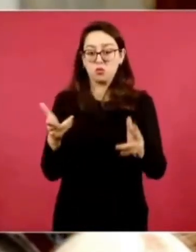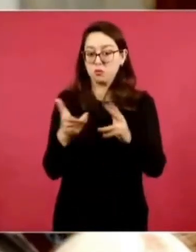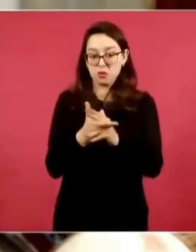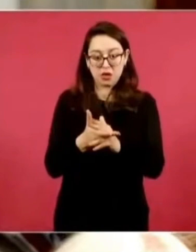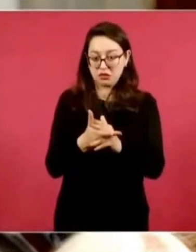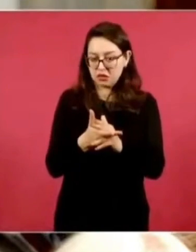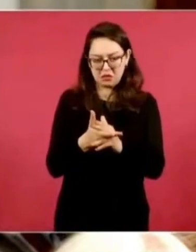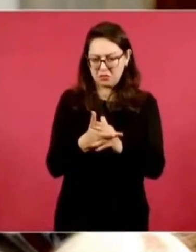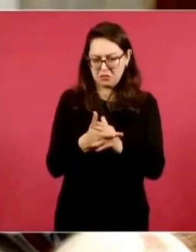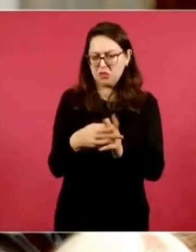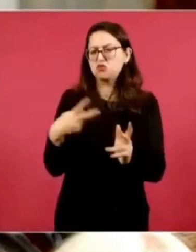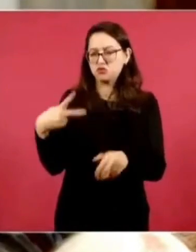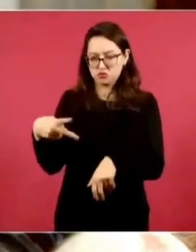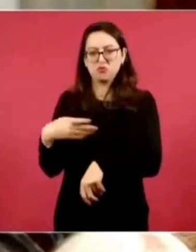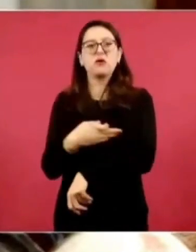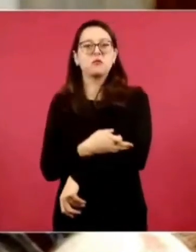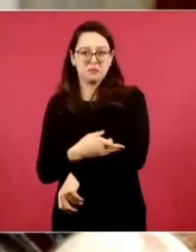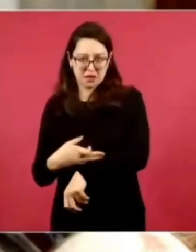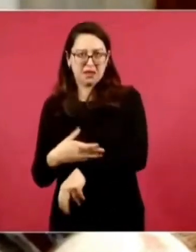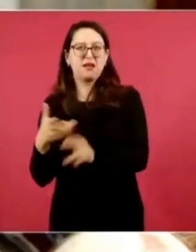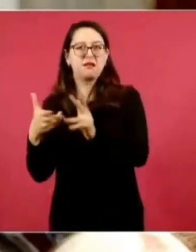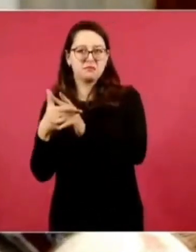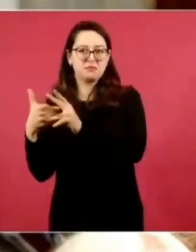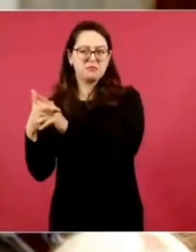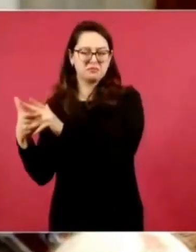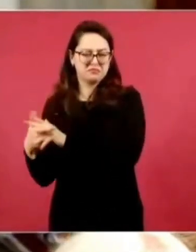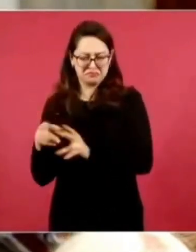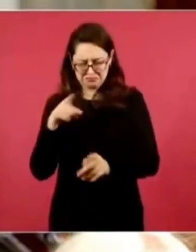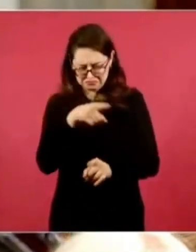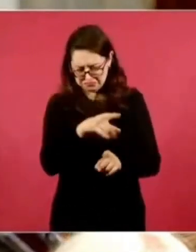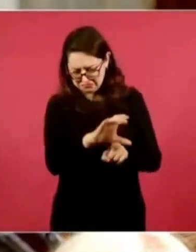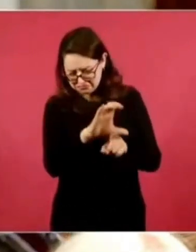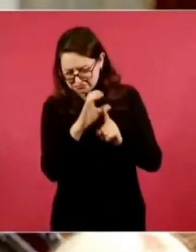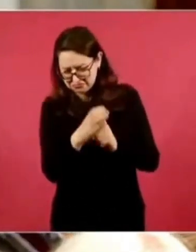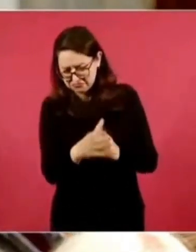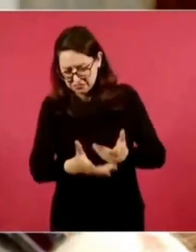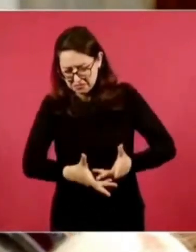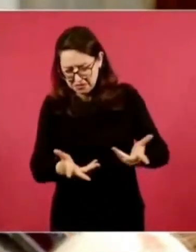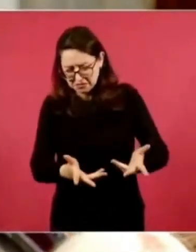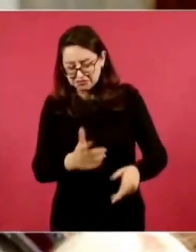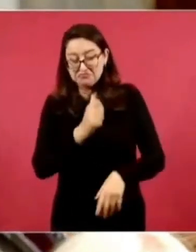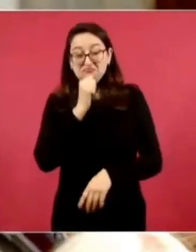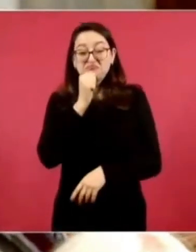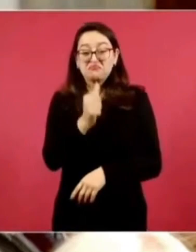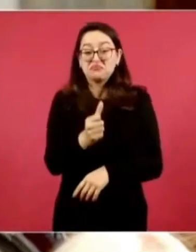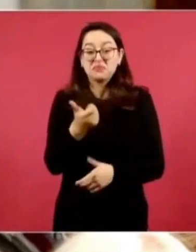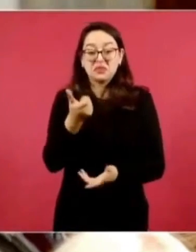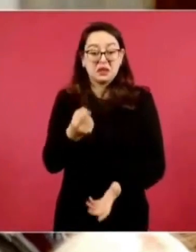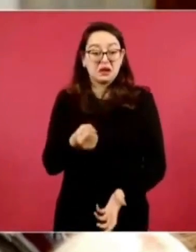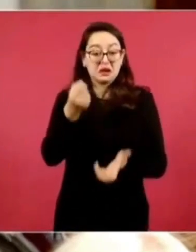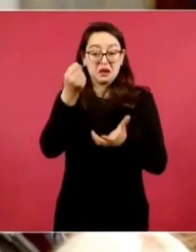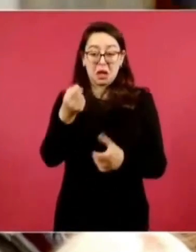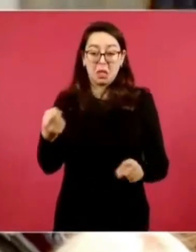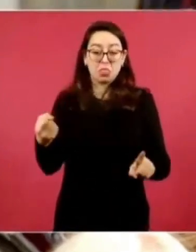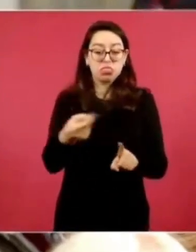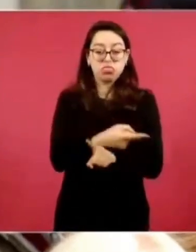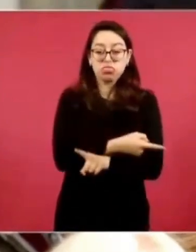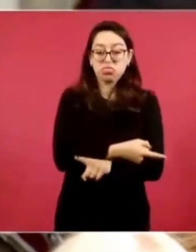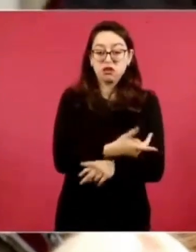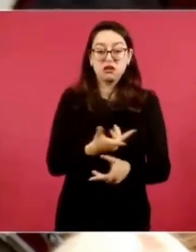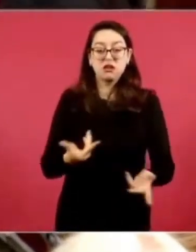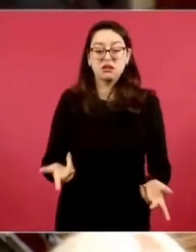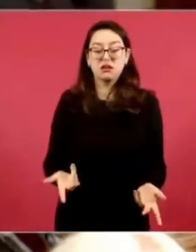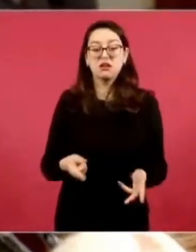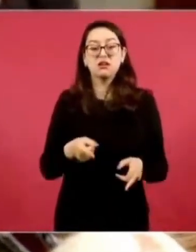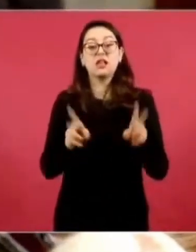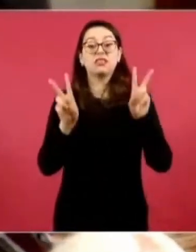su familia. ¿Y qué hizo el mecanismo? Nada. ¿Por qué estas desviaciones? Porque no son auditables y se escudan con el tema